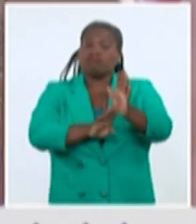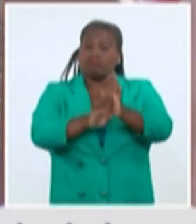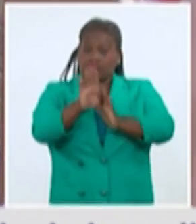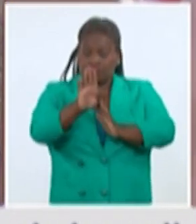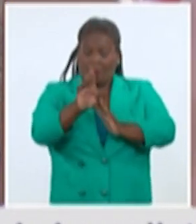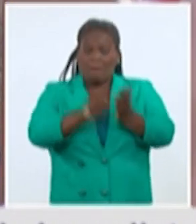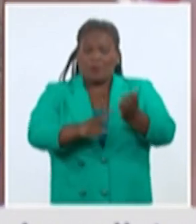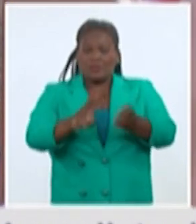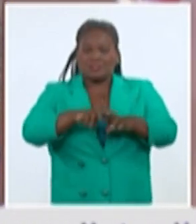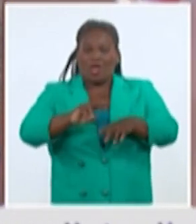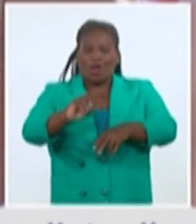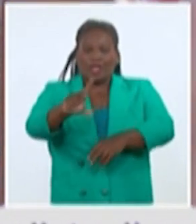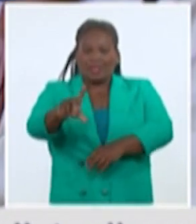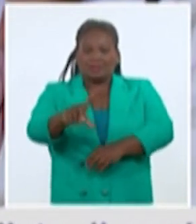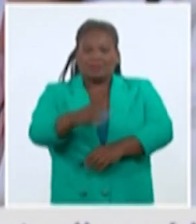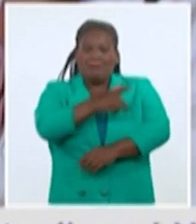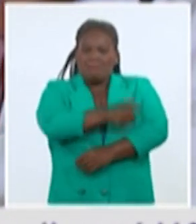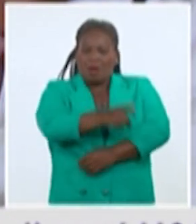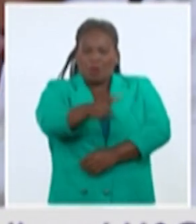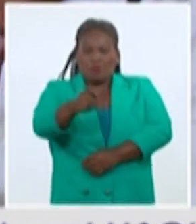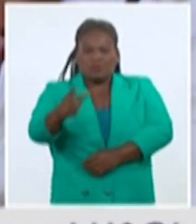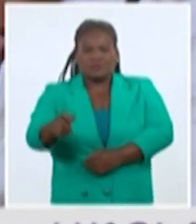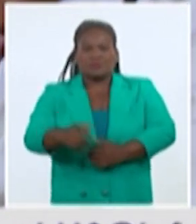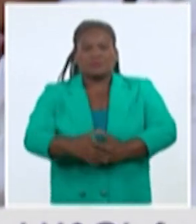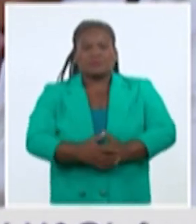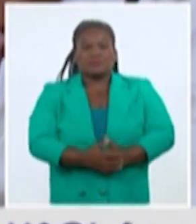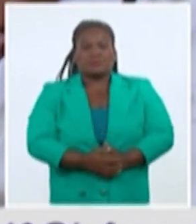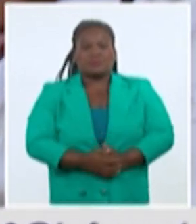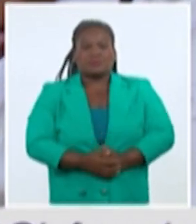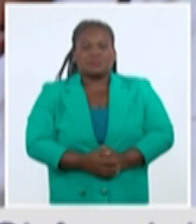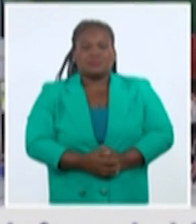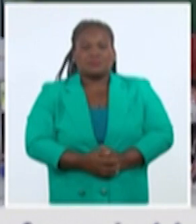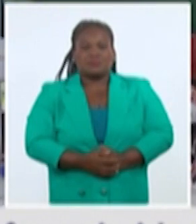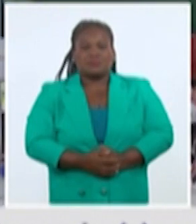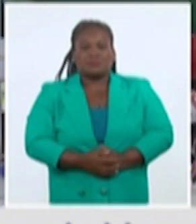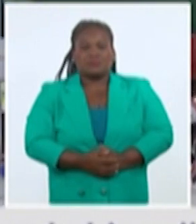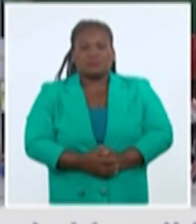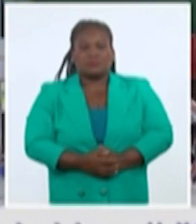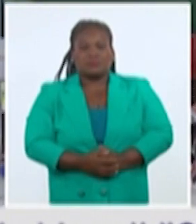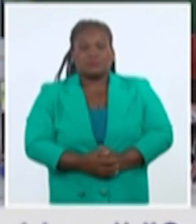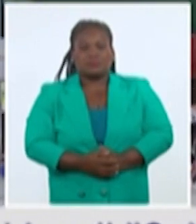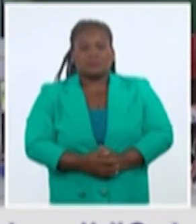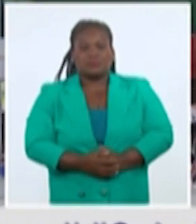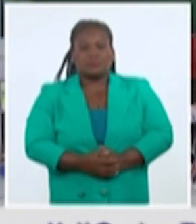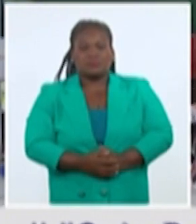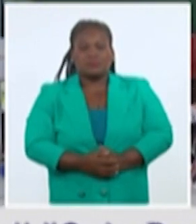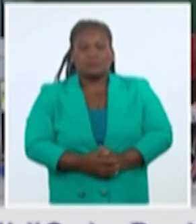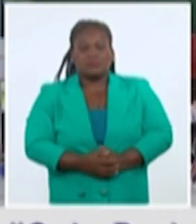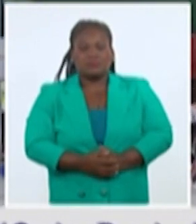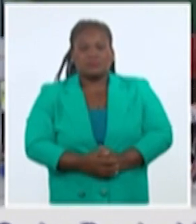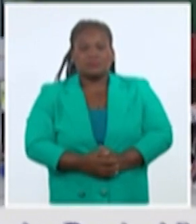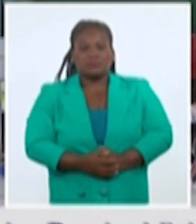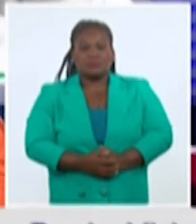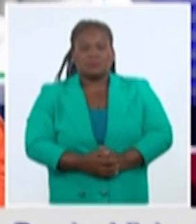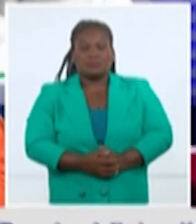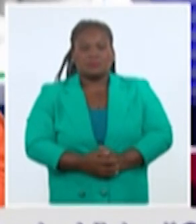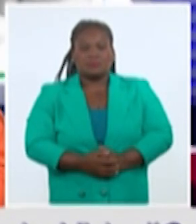provincia. Desde Holguín, María Agnes Alba Llorestes Rodríguez Fojo, Sistema Informativo de la Televisión Cubana.